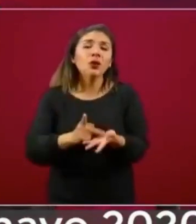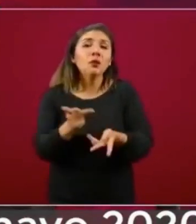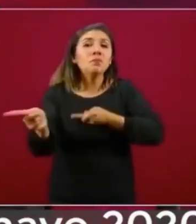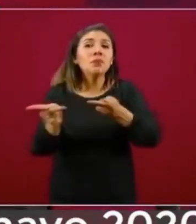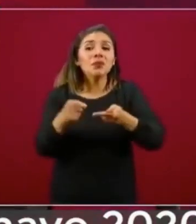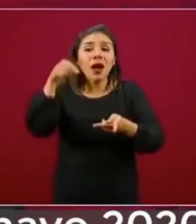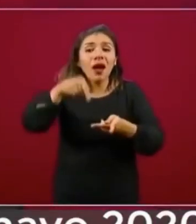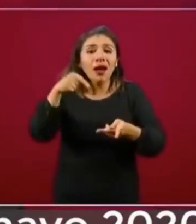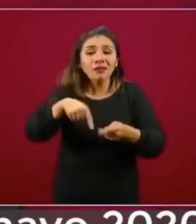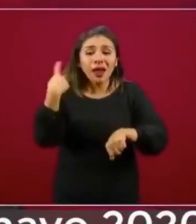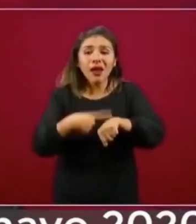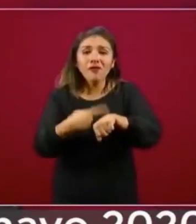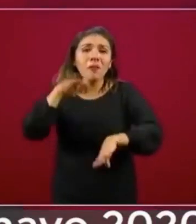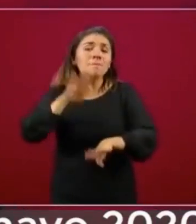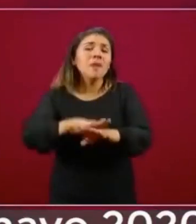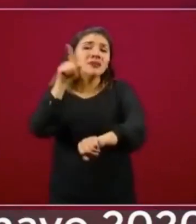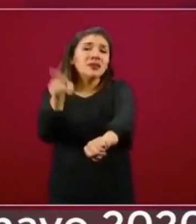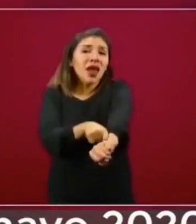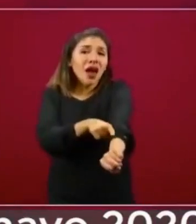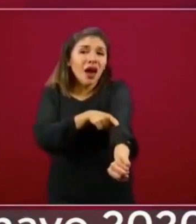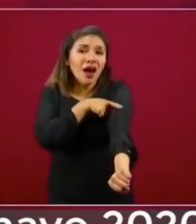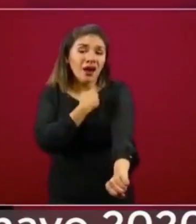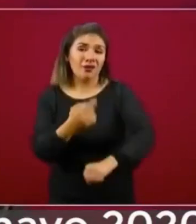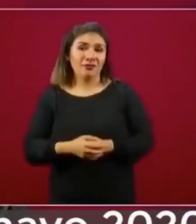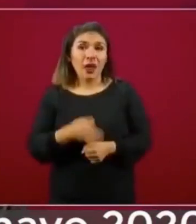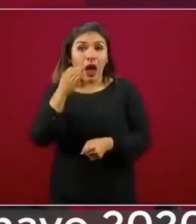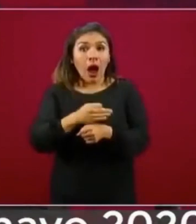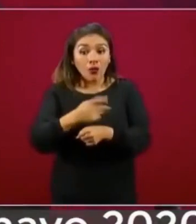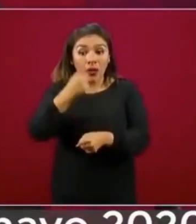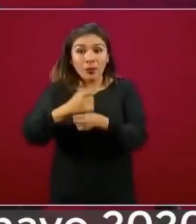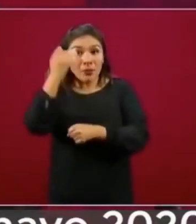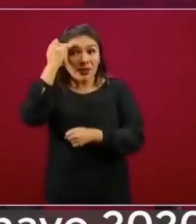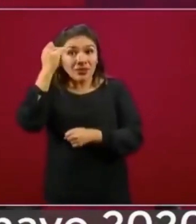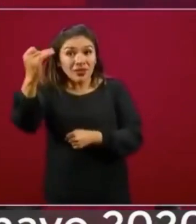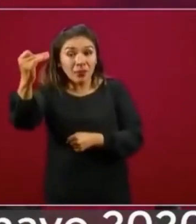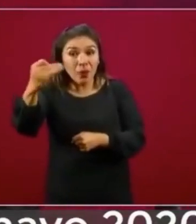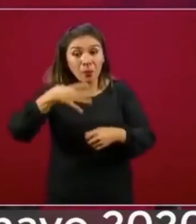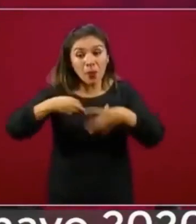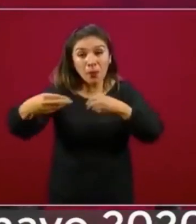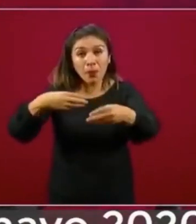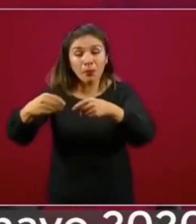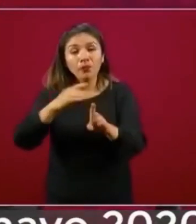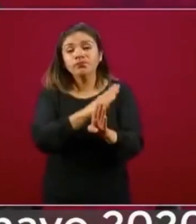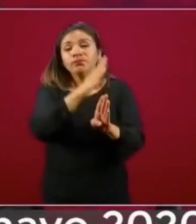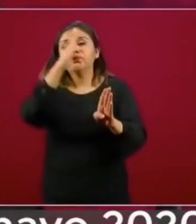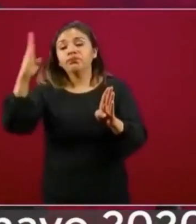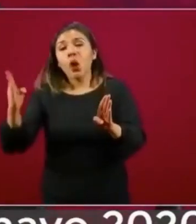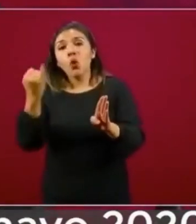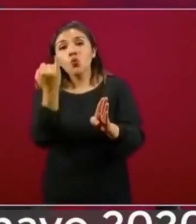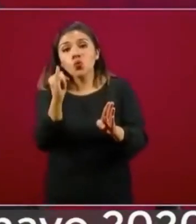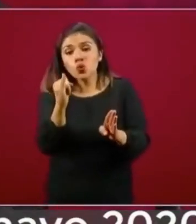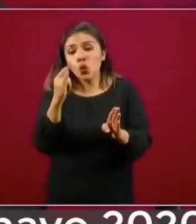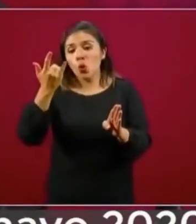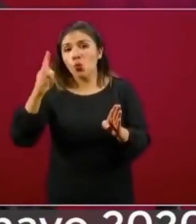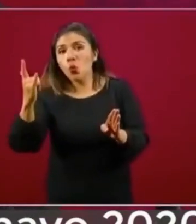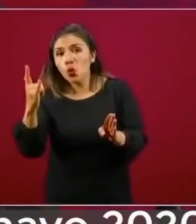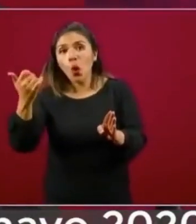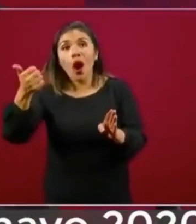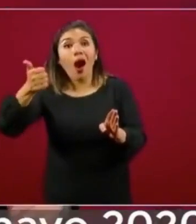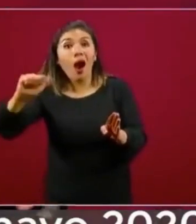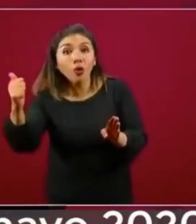epidemia larga. Este primer ciclo epidémico se prolongará en junio, en julio, en agosto